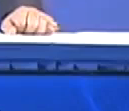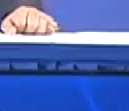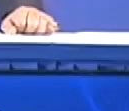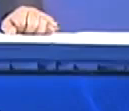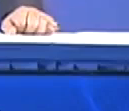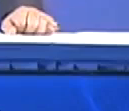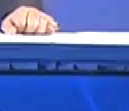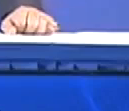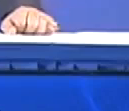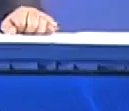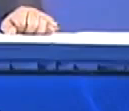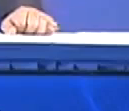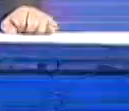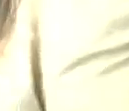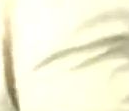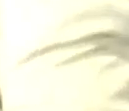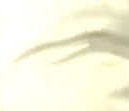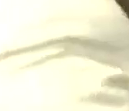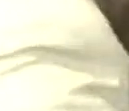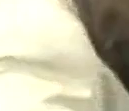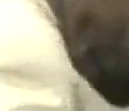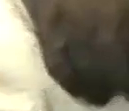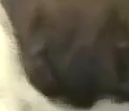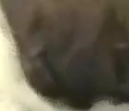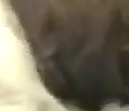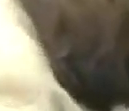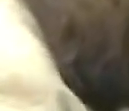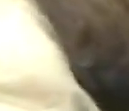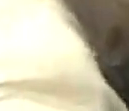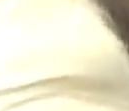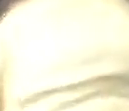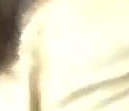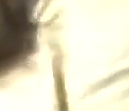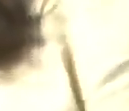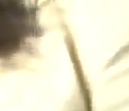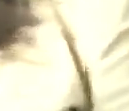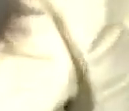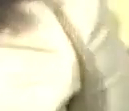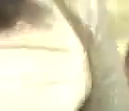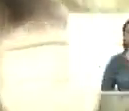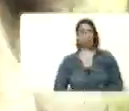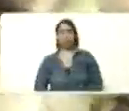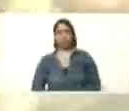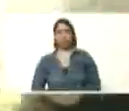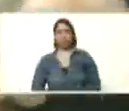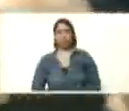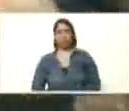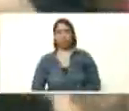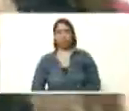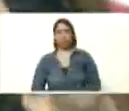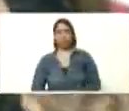Teresa Meléndez Rivas, presente. La invité especialmente a este acto.